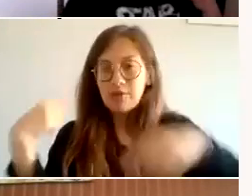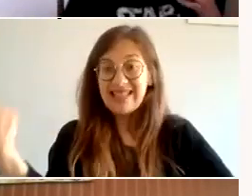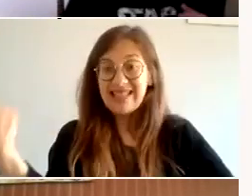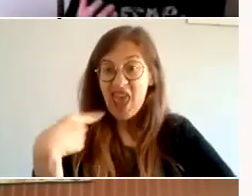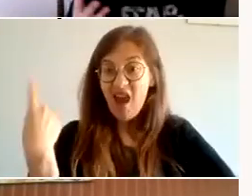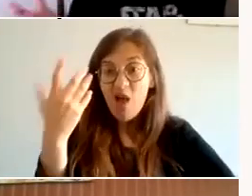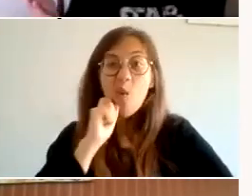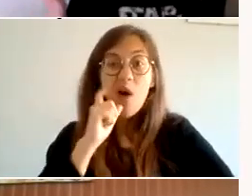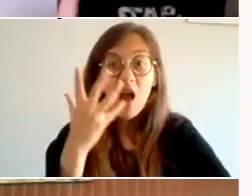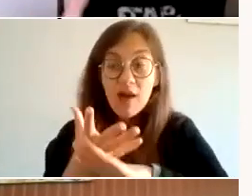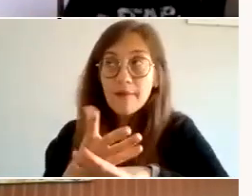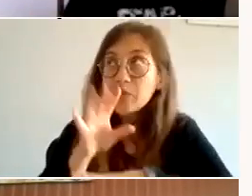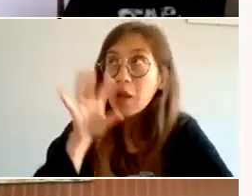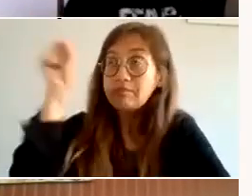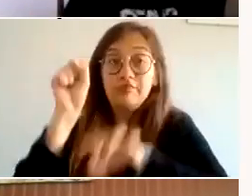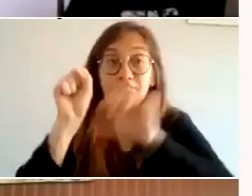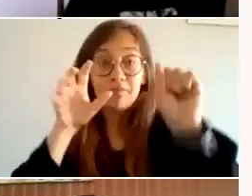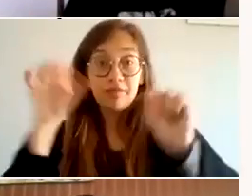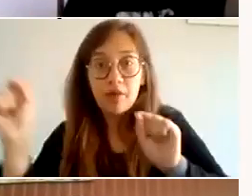por teléfono y para poder tener internet.